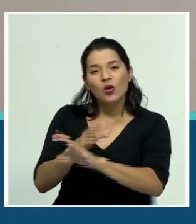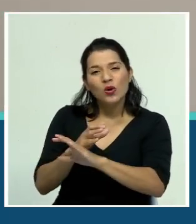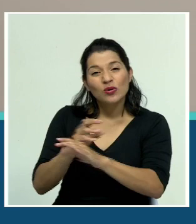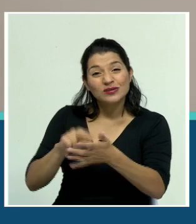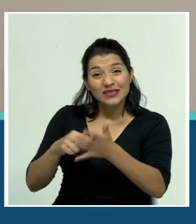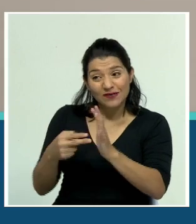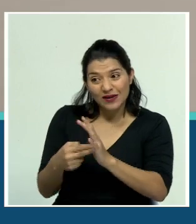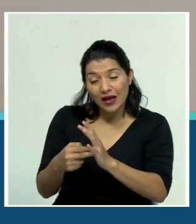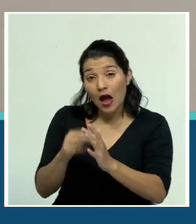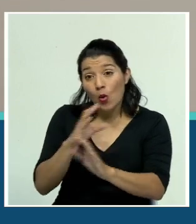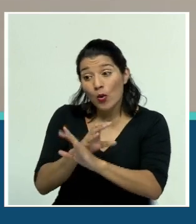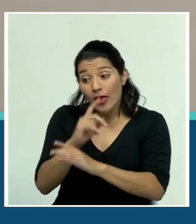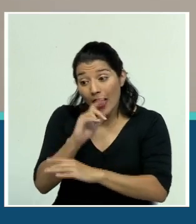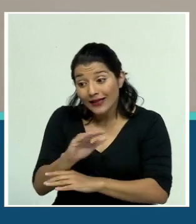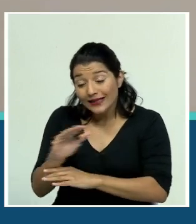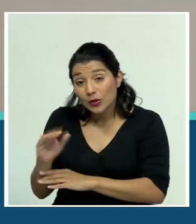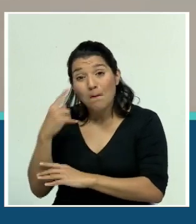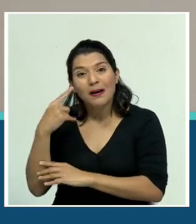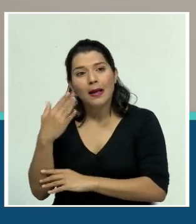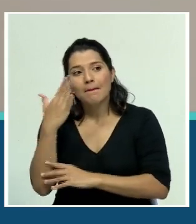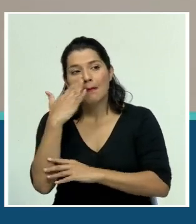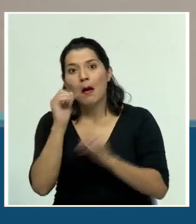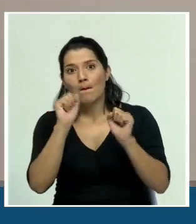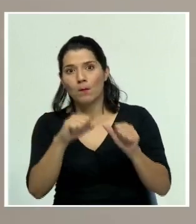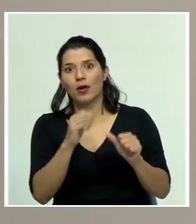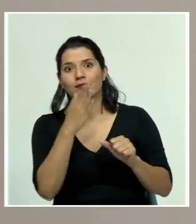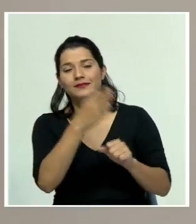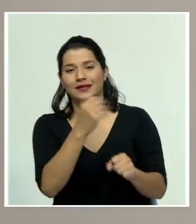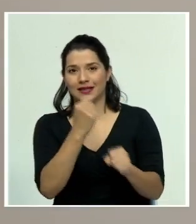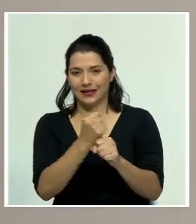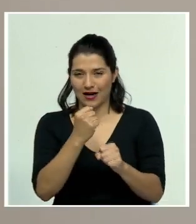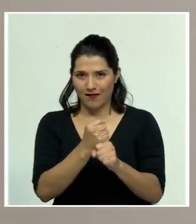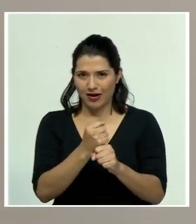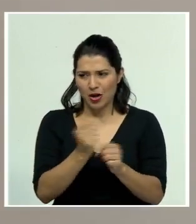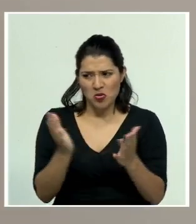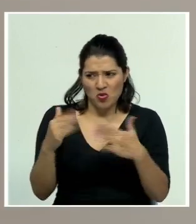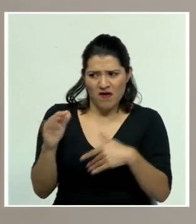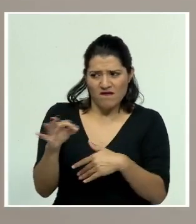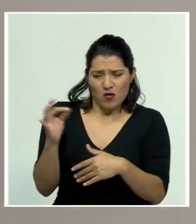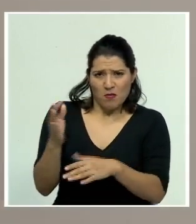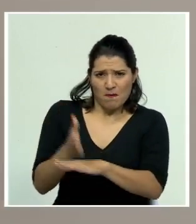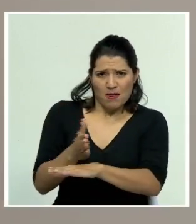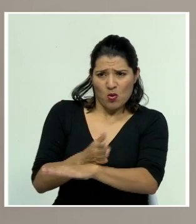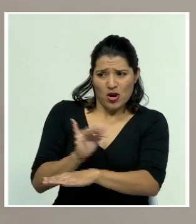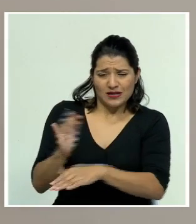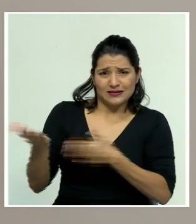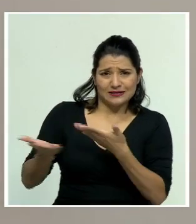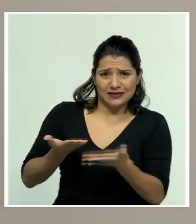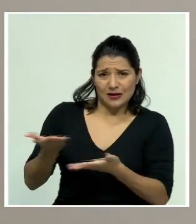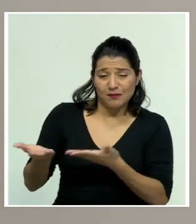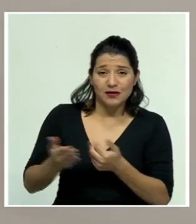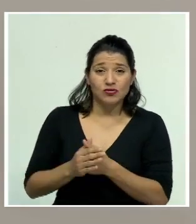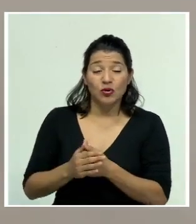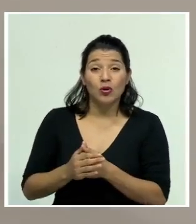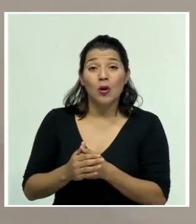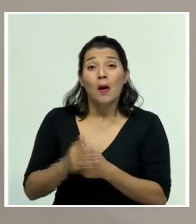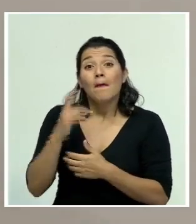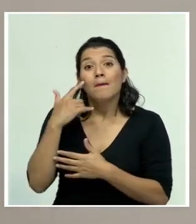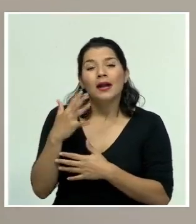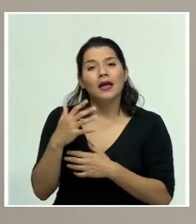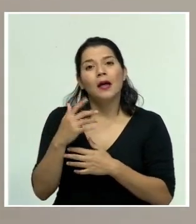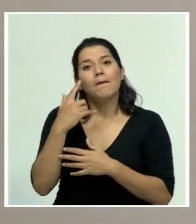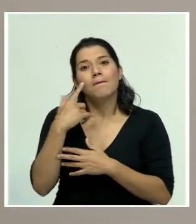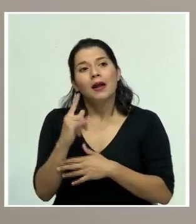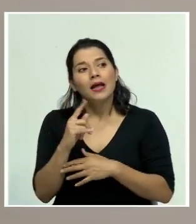de que se fortalecerá sin mecanismos concretos que vayan a generar ese fortalecimiento para asegurar que no hayan personas trabajadoras que se vean expulsadas